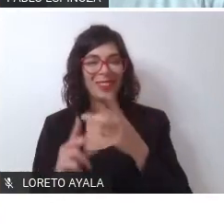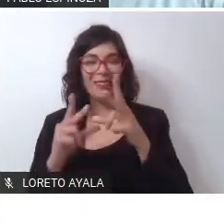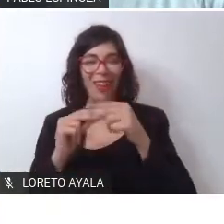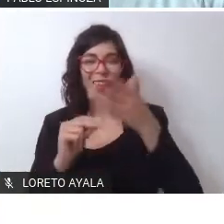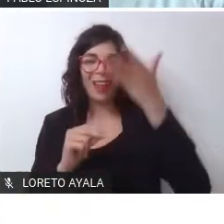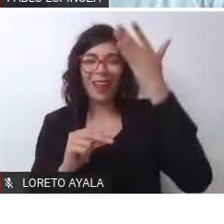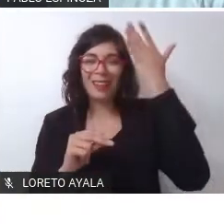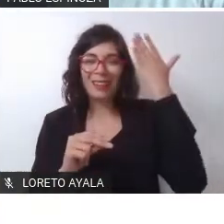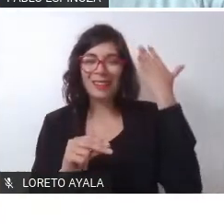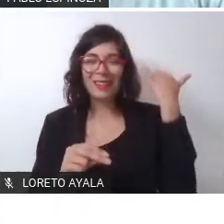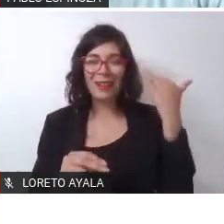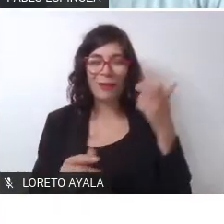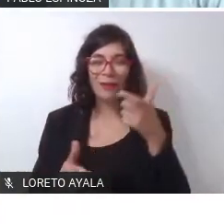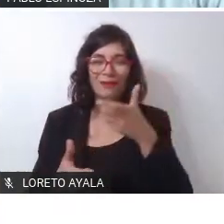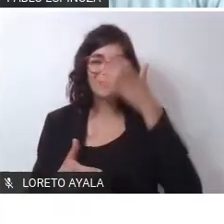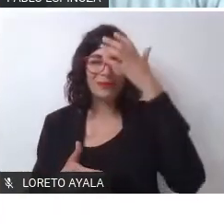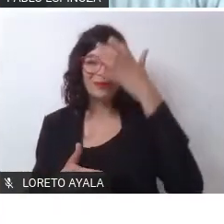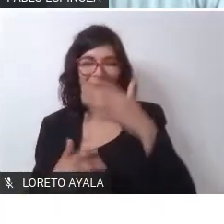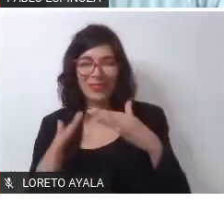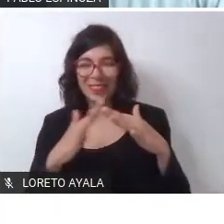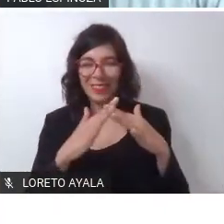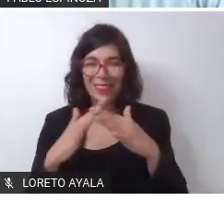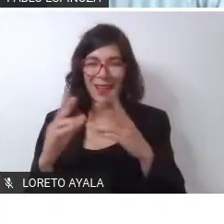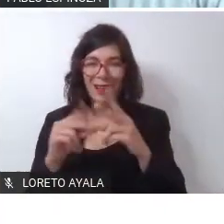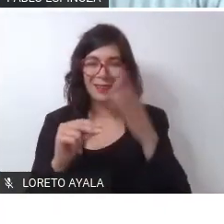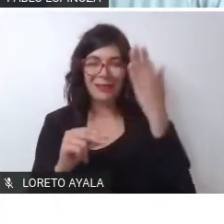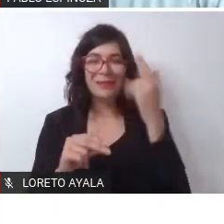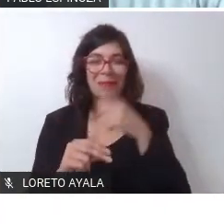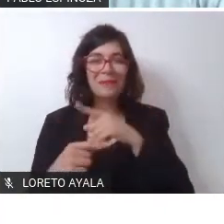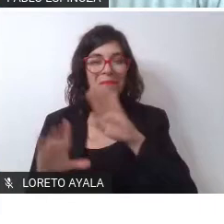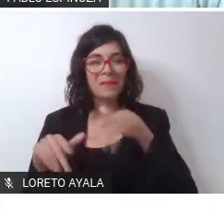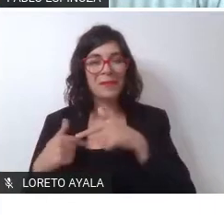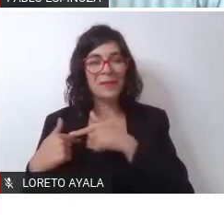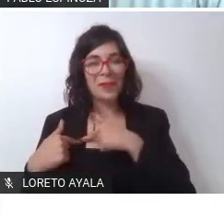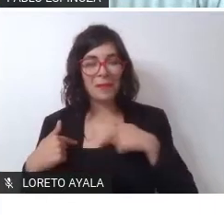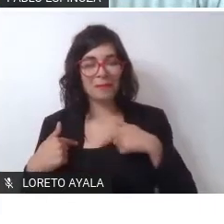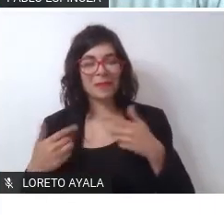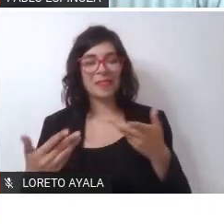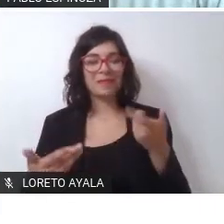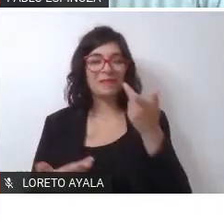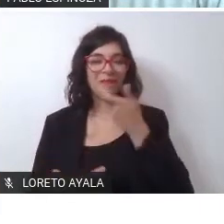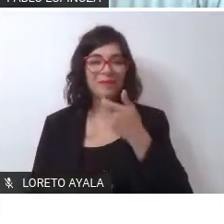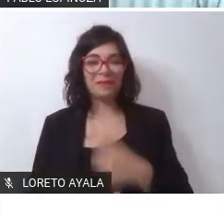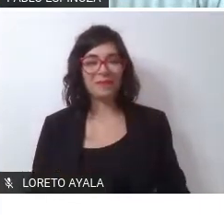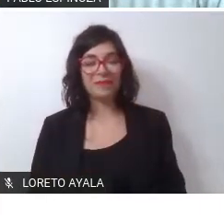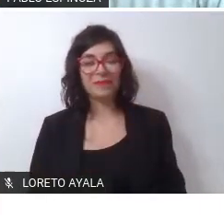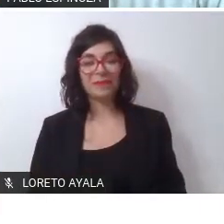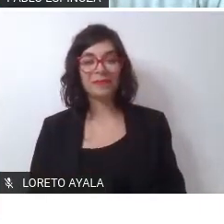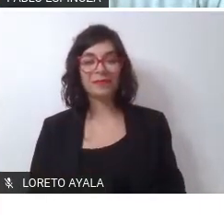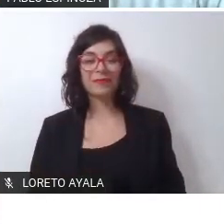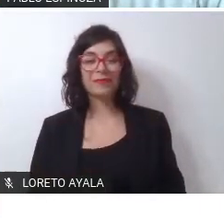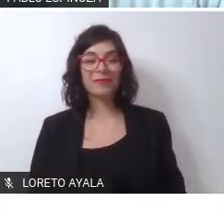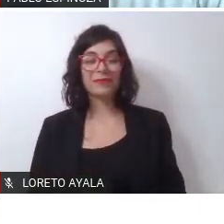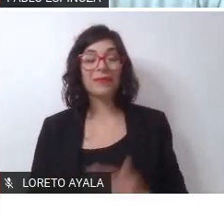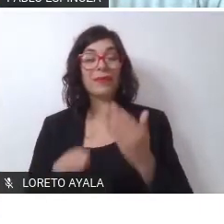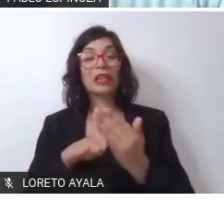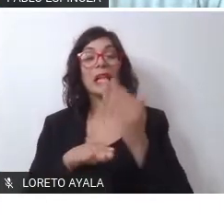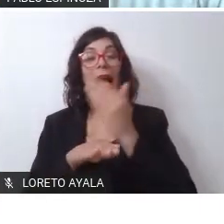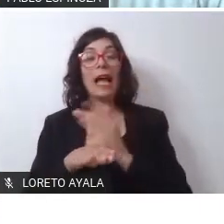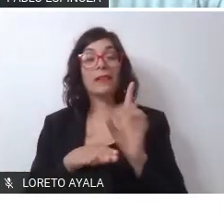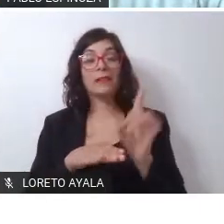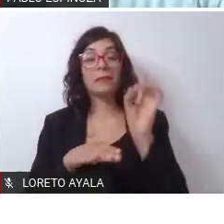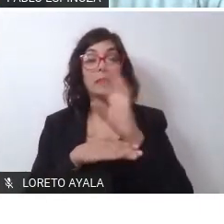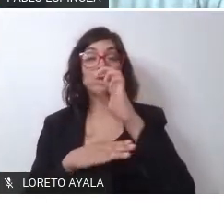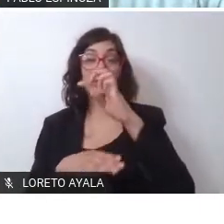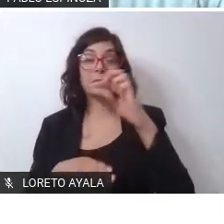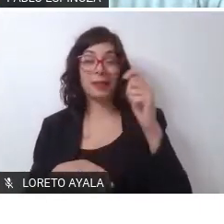Un espartano. Total. Sí. Oye, antes de colocar la PPT, contarles